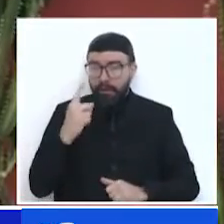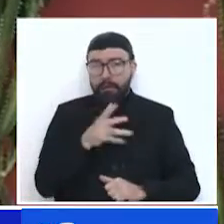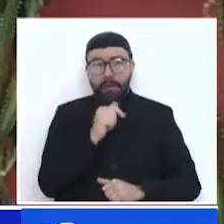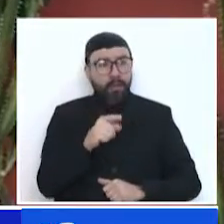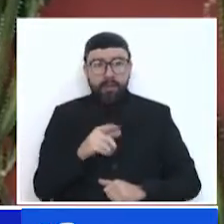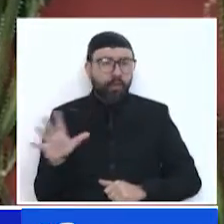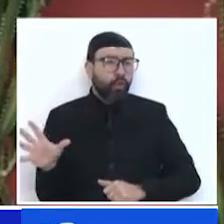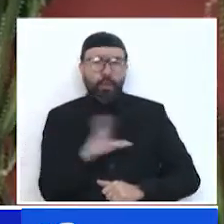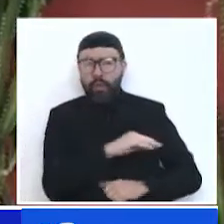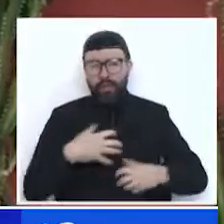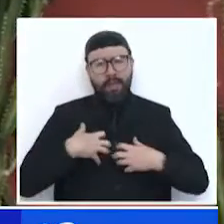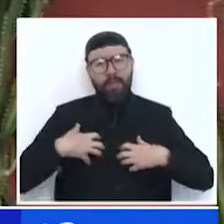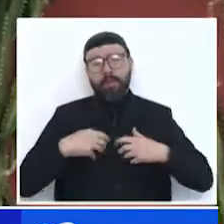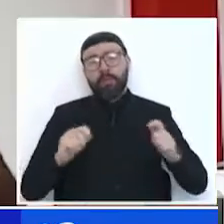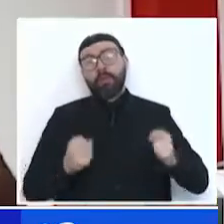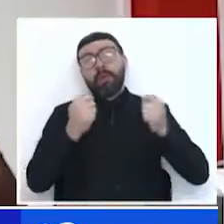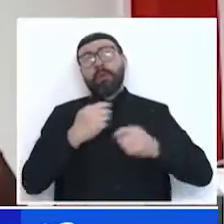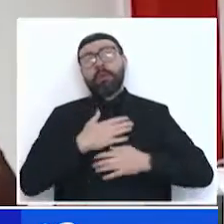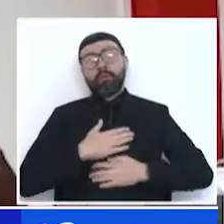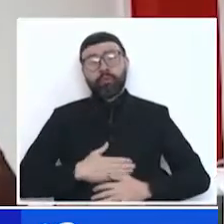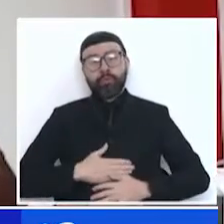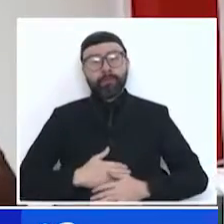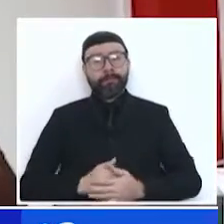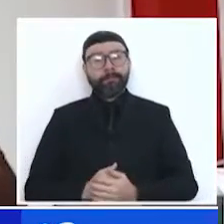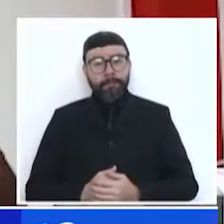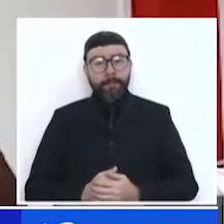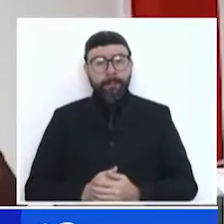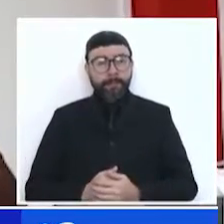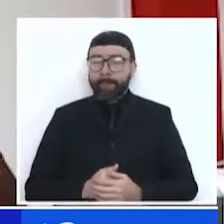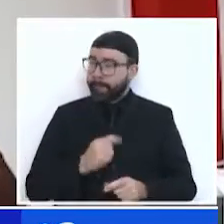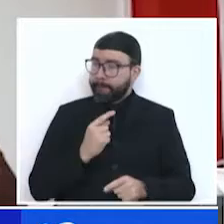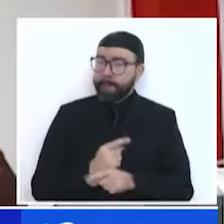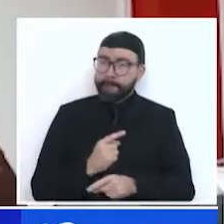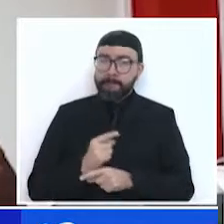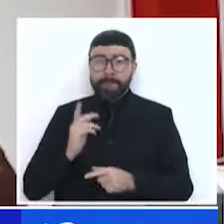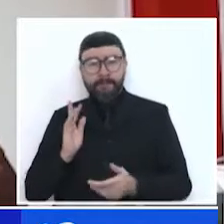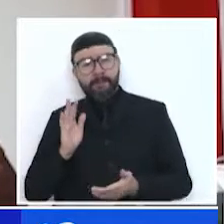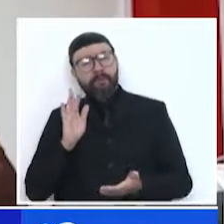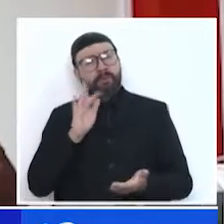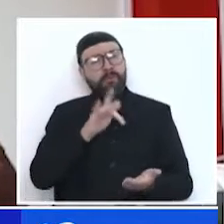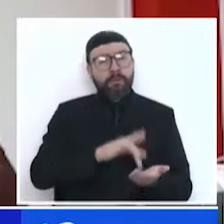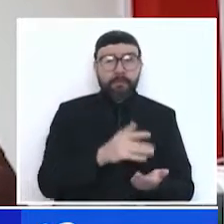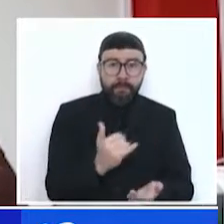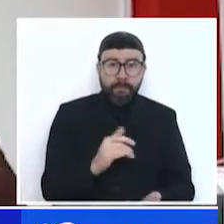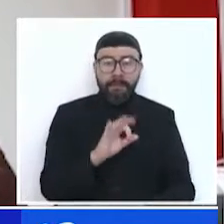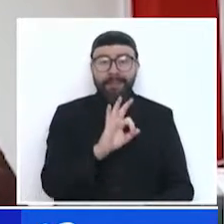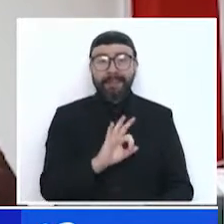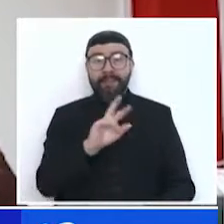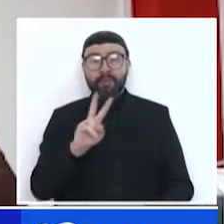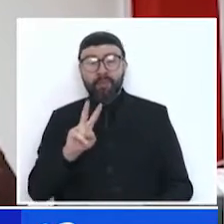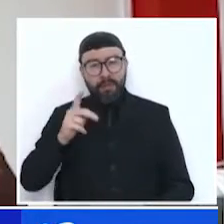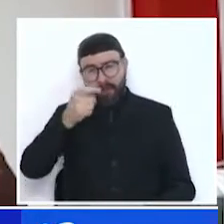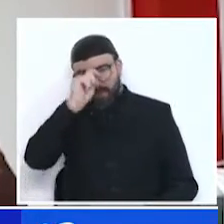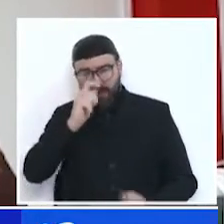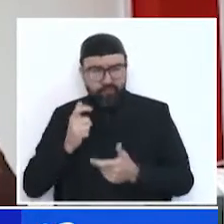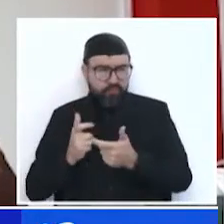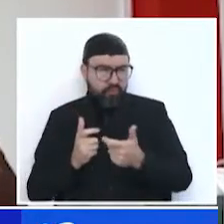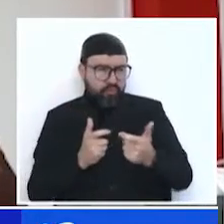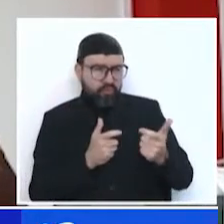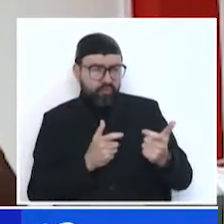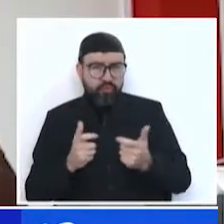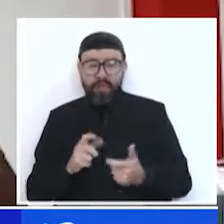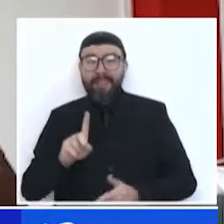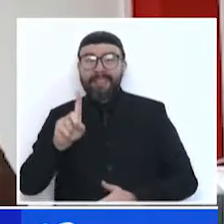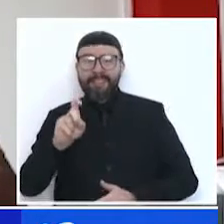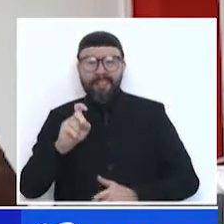fueron rescatados con bien. En el sitio hicimos presencia cerca de 32 bomberos y 6